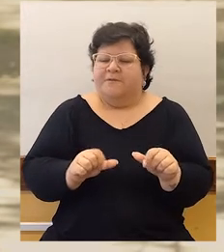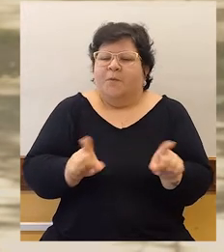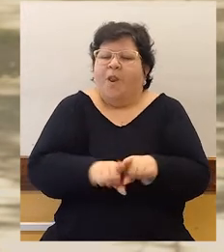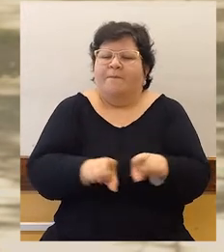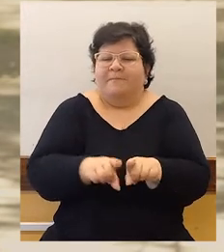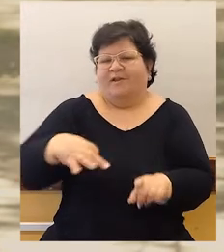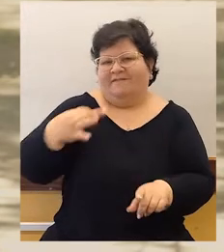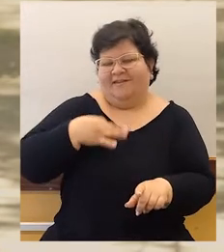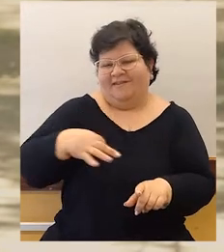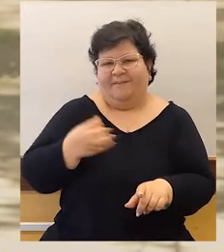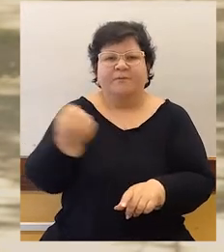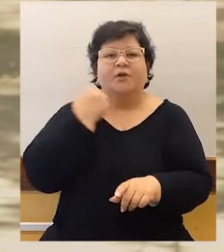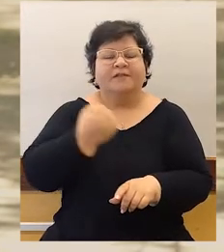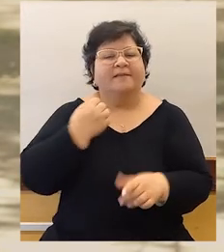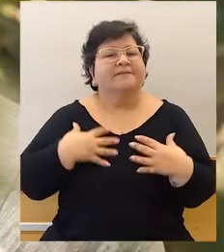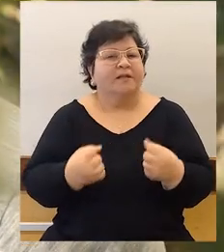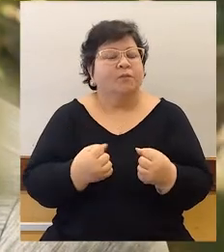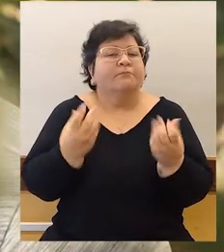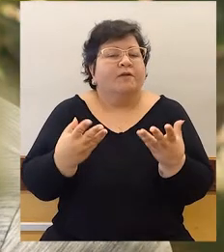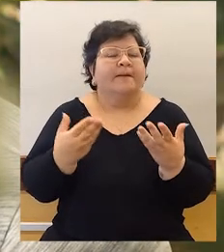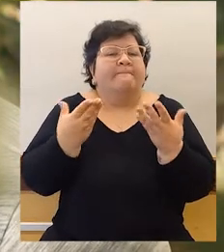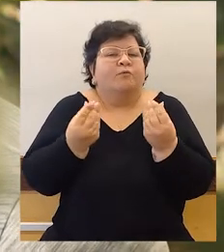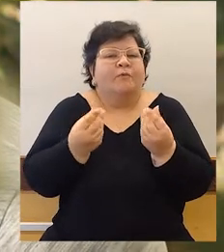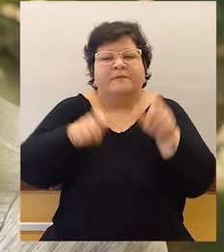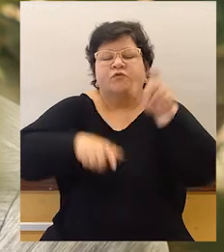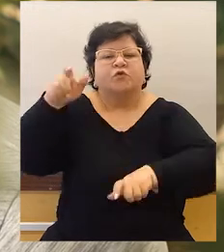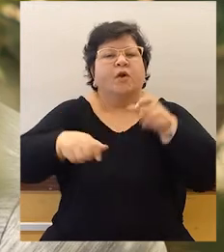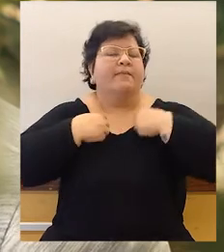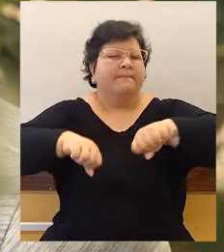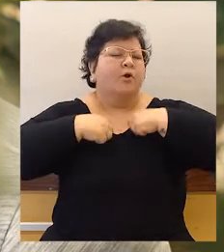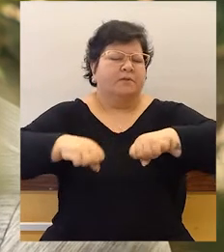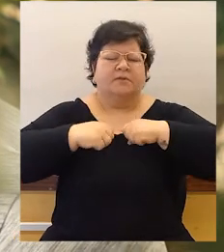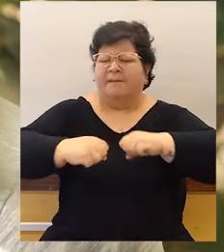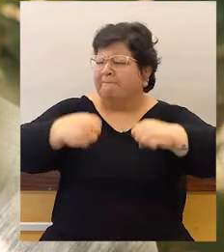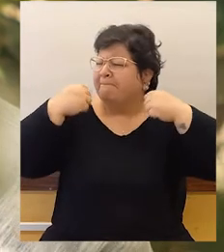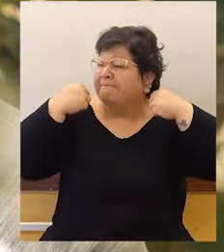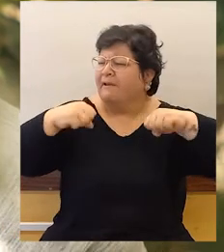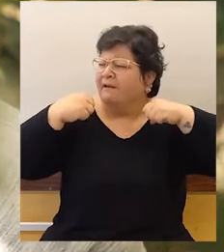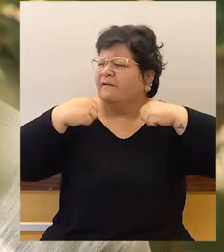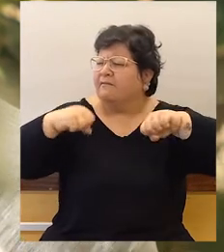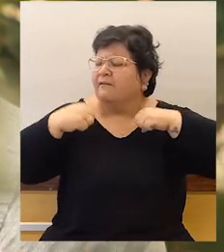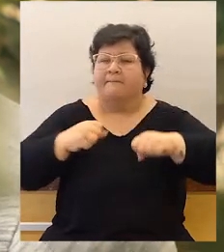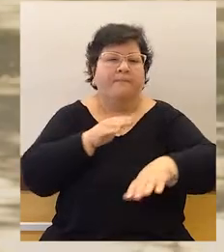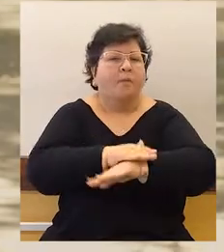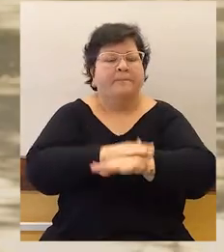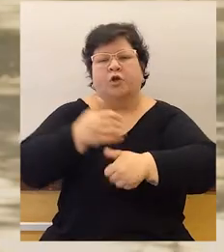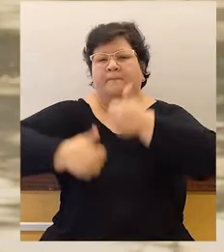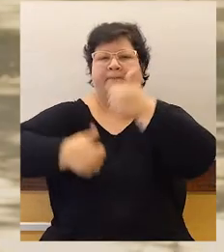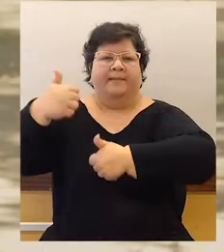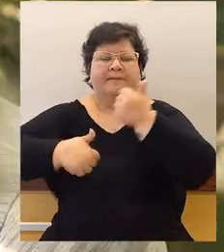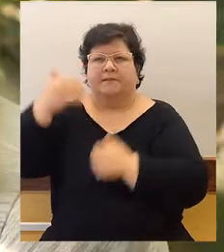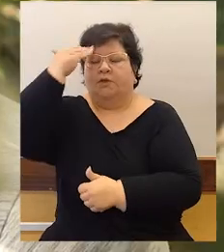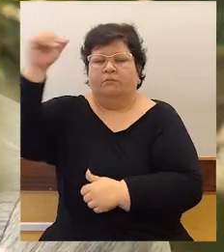eso es muy importante el tema de la salud, porque muchos deportistas pueden haber entrenado como nunca, pero si a la hora de competir no se encuentran bien